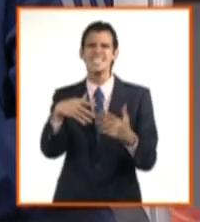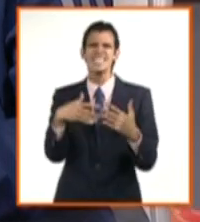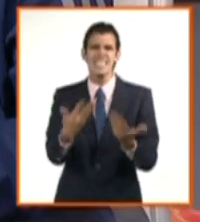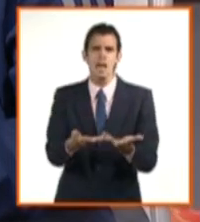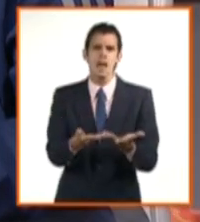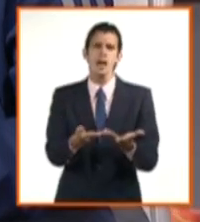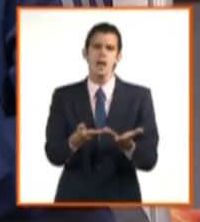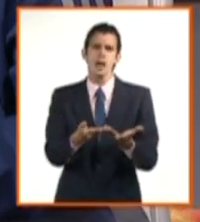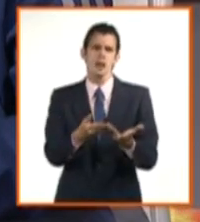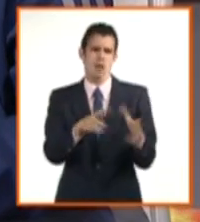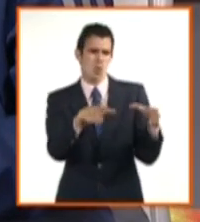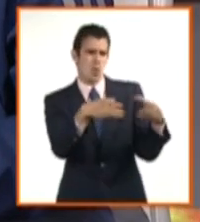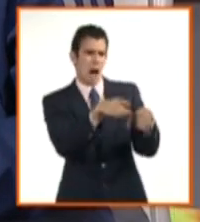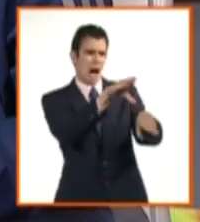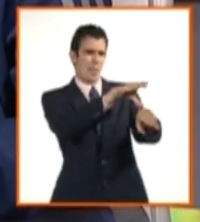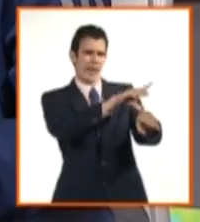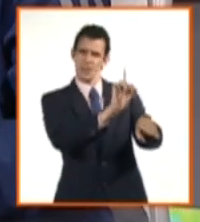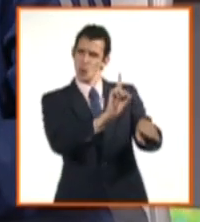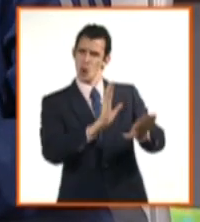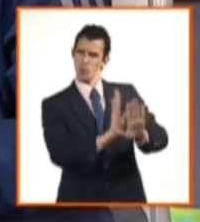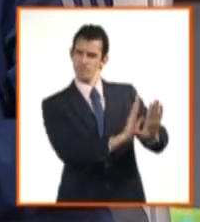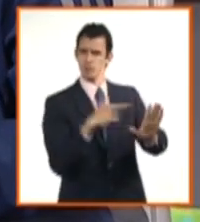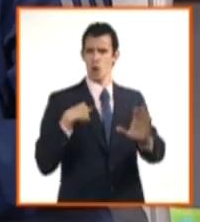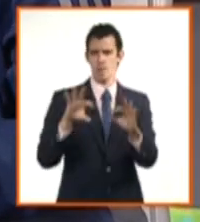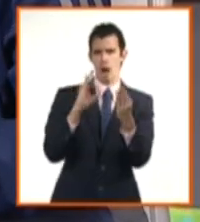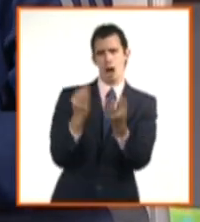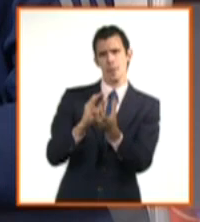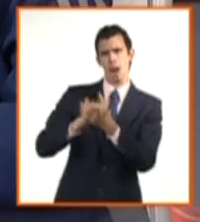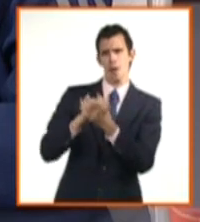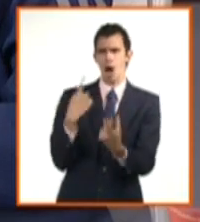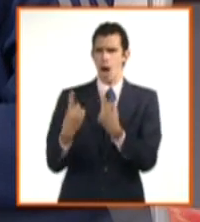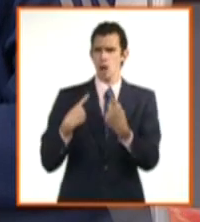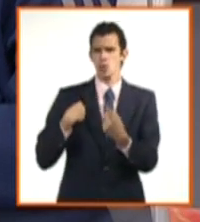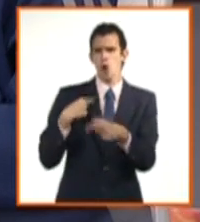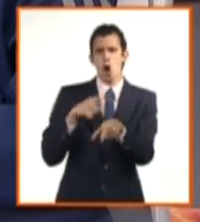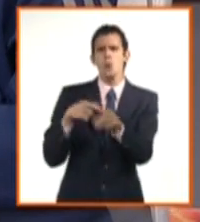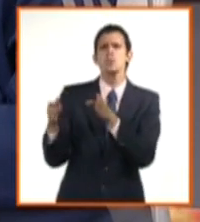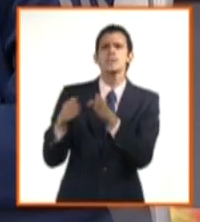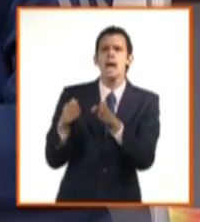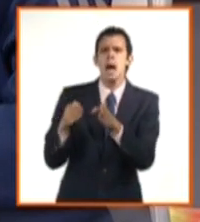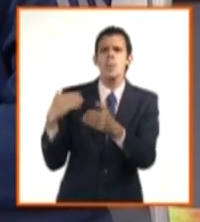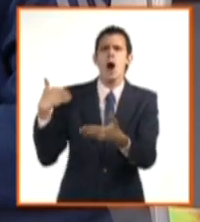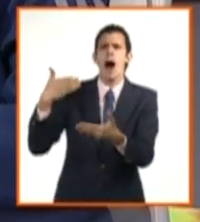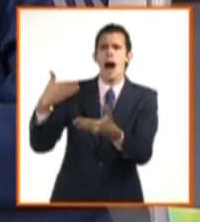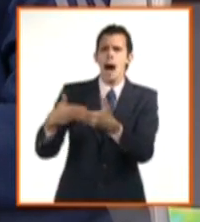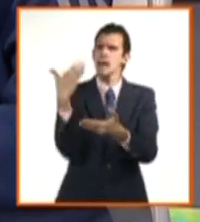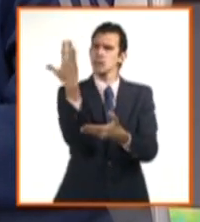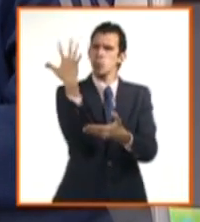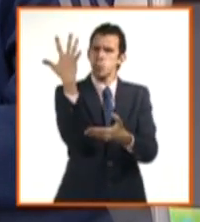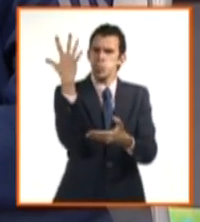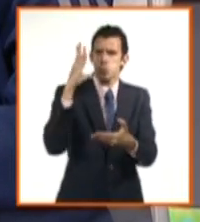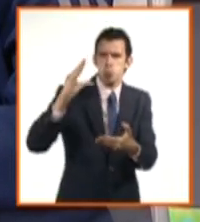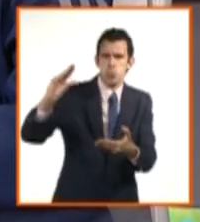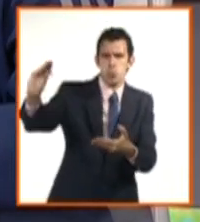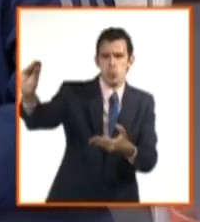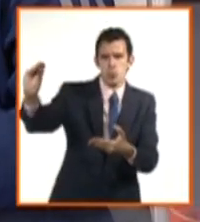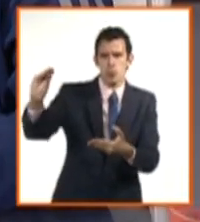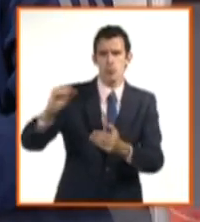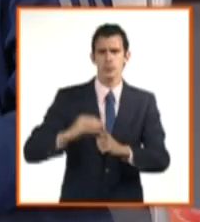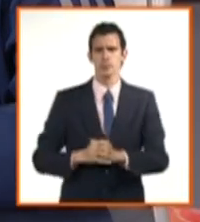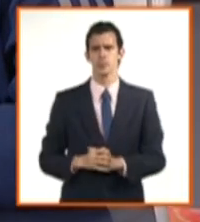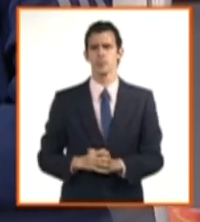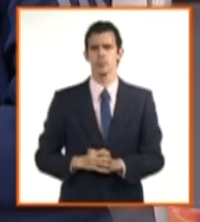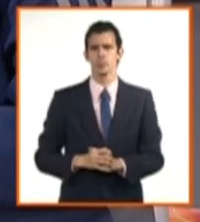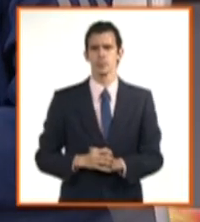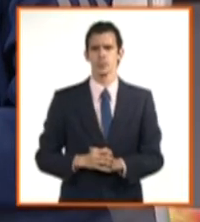el caso esto de las inundaciones específicamente en caso del manguito y también en punto que han tenido dentro de